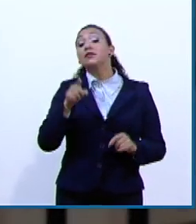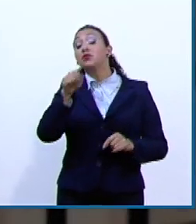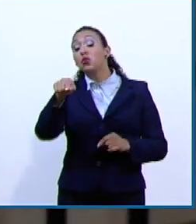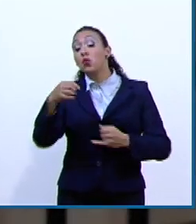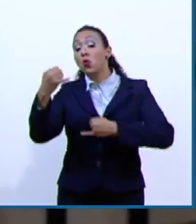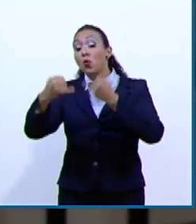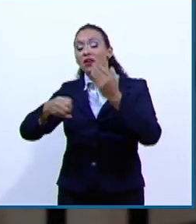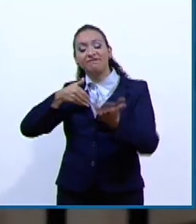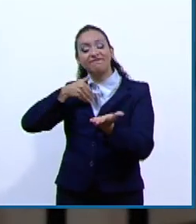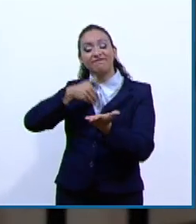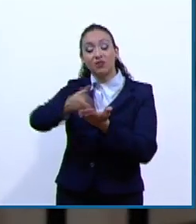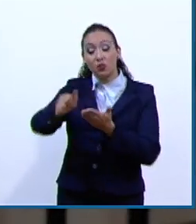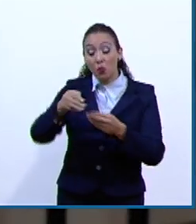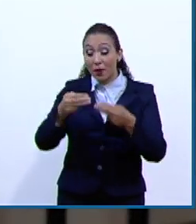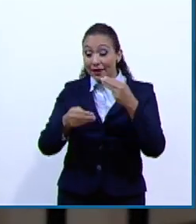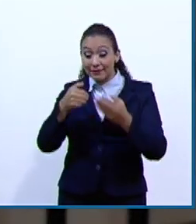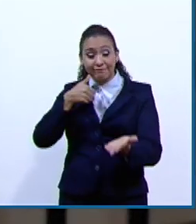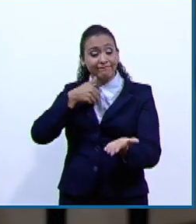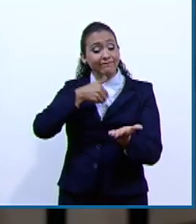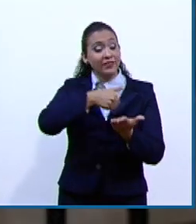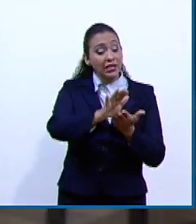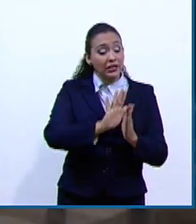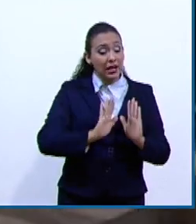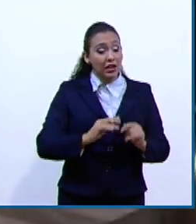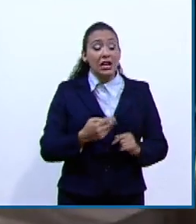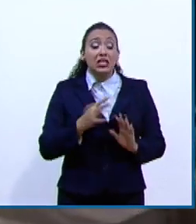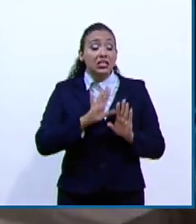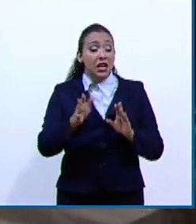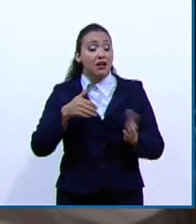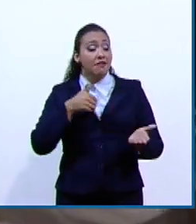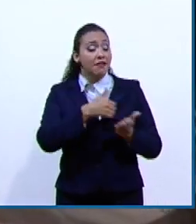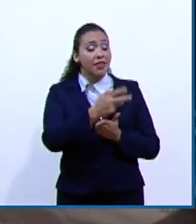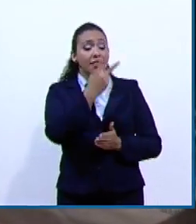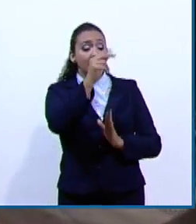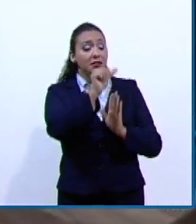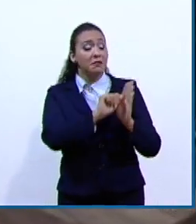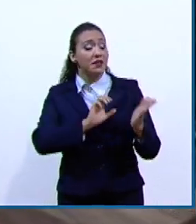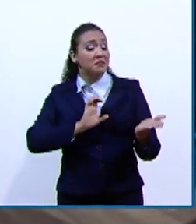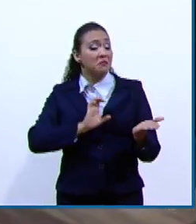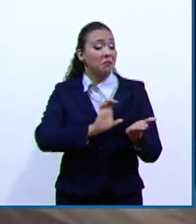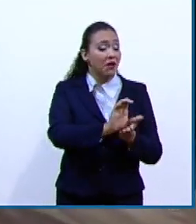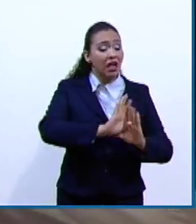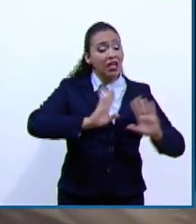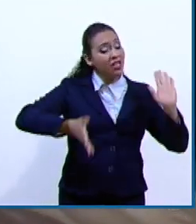de salario por año trabajado es insuficiente para resarcir el daño moral que